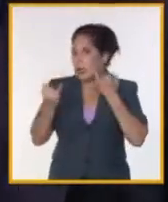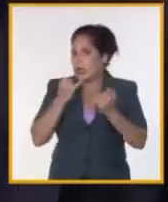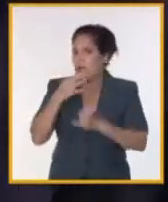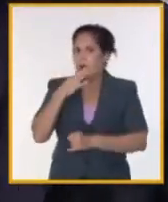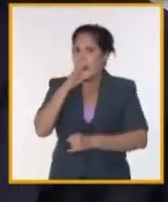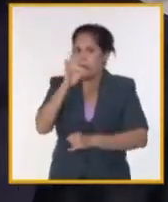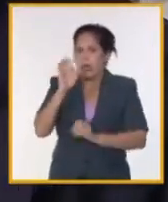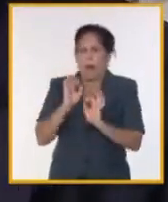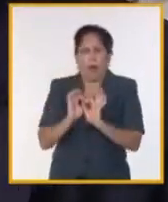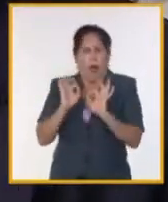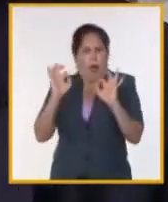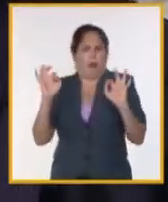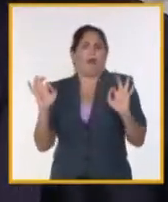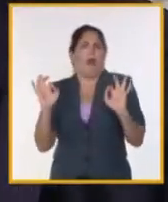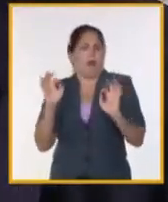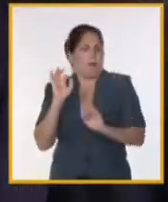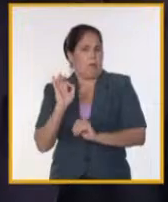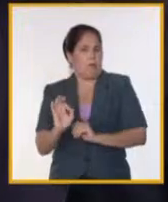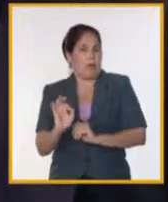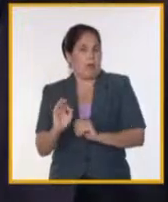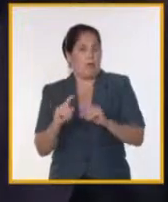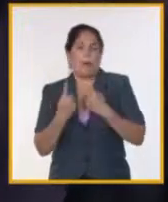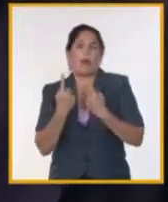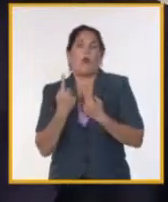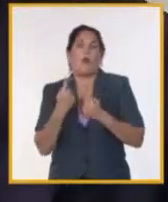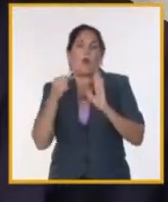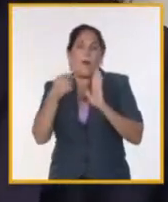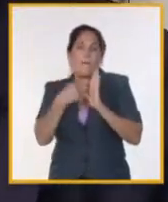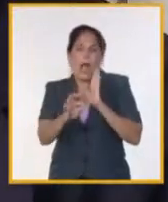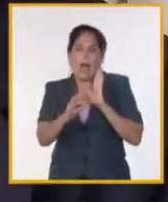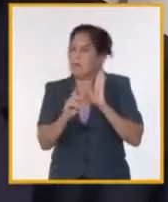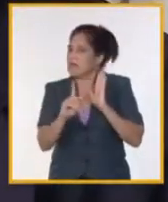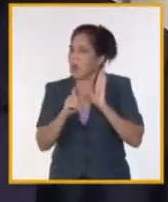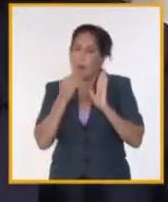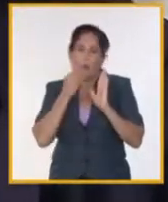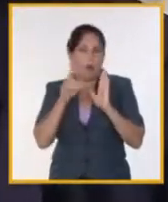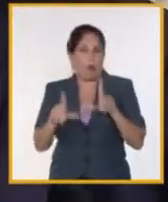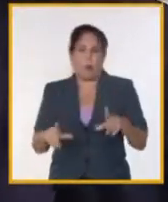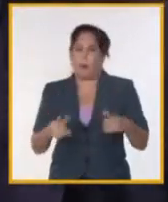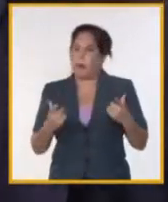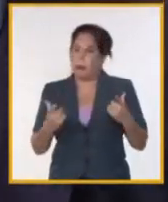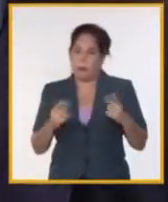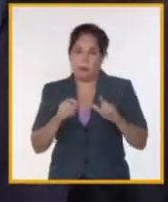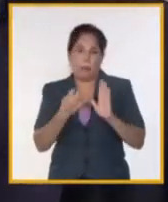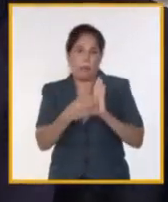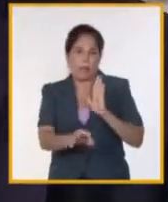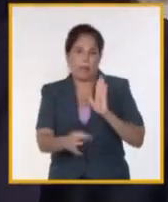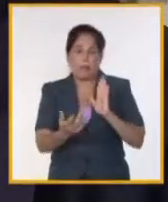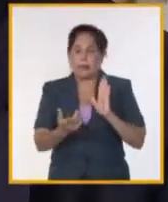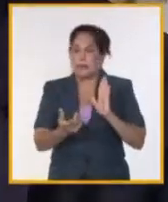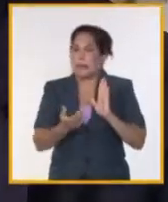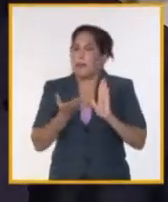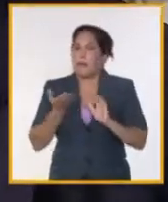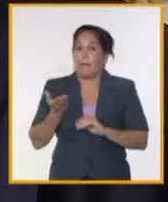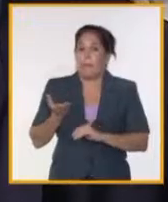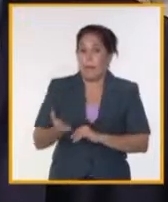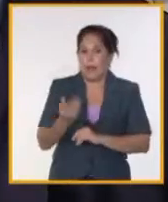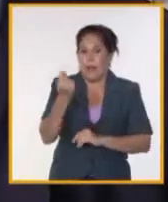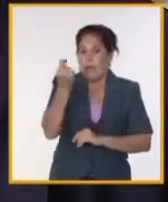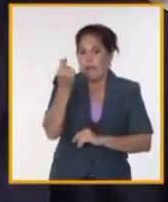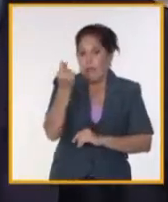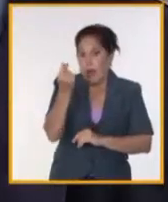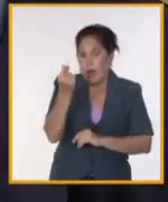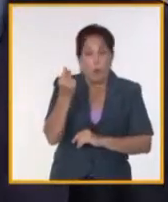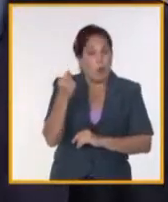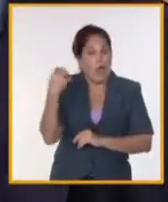misma calidad electroquímica, pero había un solo parámetro con el cual nosotros no podíamos cumplir, que era el estroncio. Nos pedían un valor que era